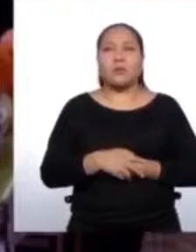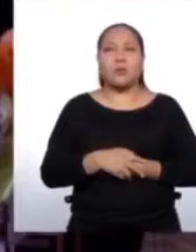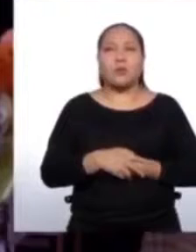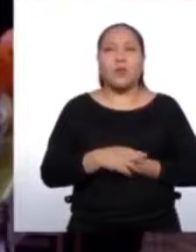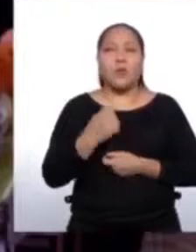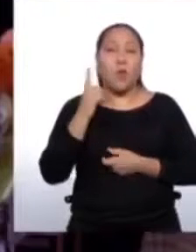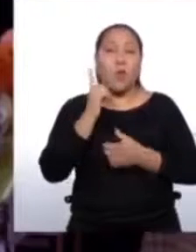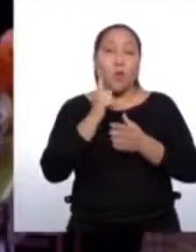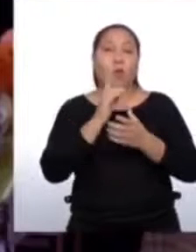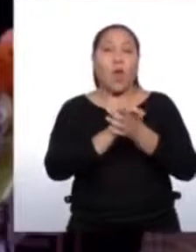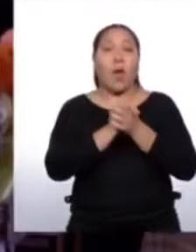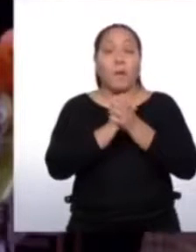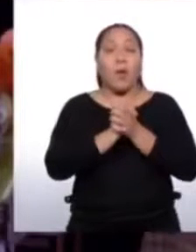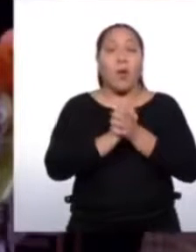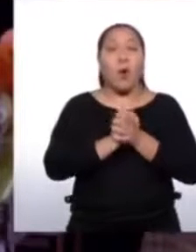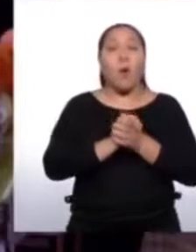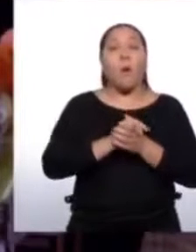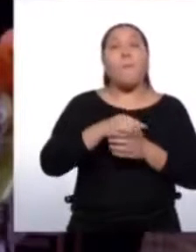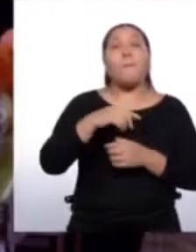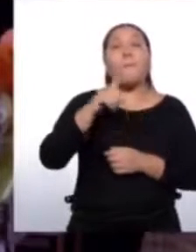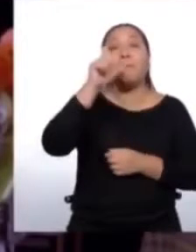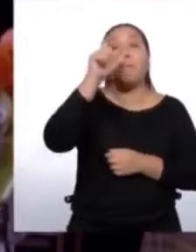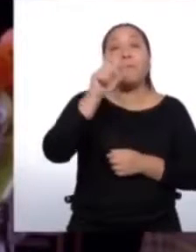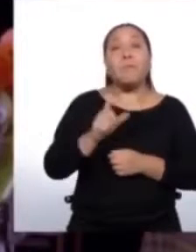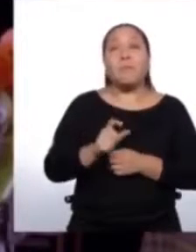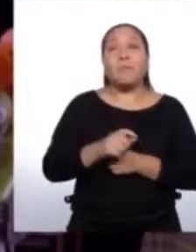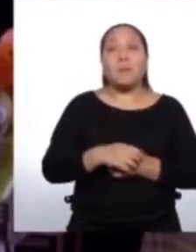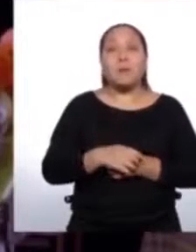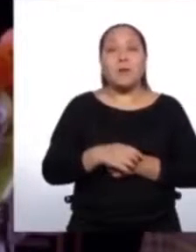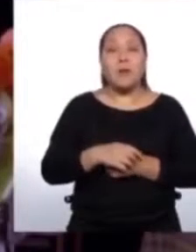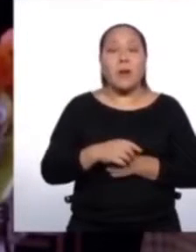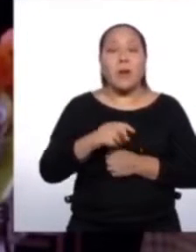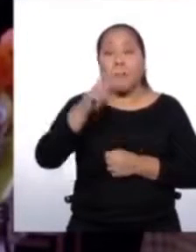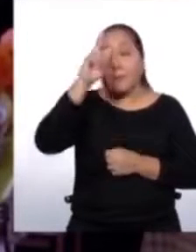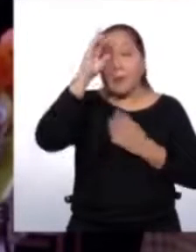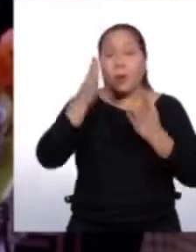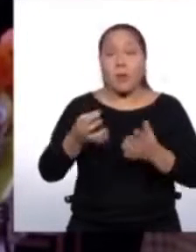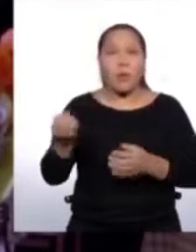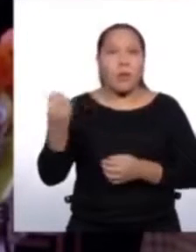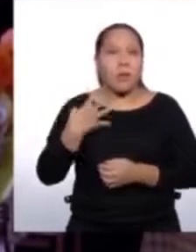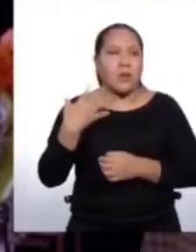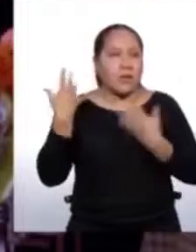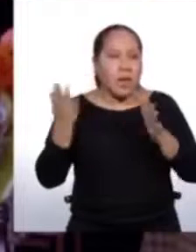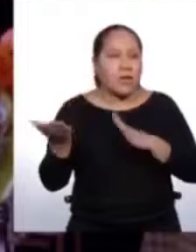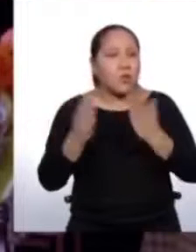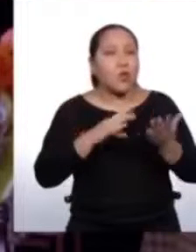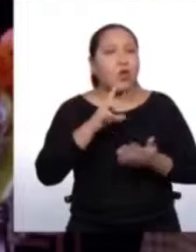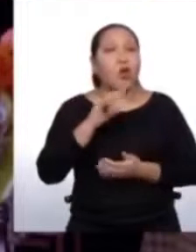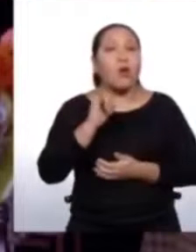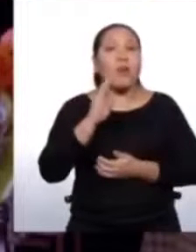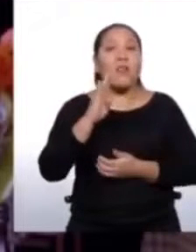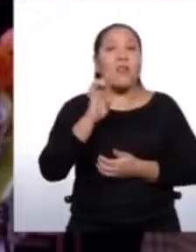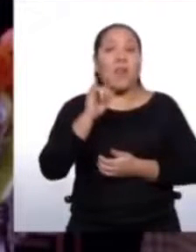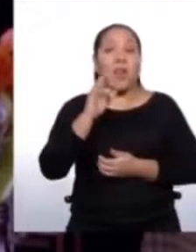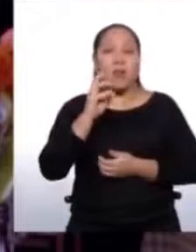Y un amigo peruano viene y me dice, oye, se acaba de morir Julio Ramón Ribeiro. Entonces yo regresé a mi casa muy